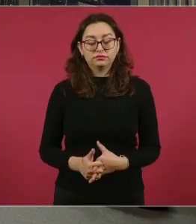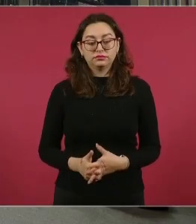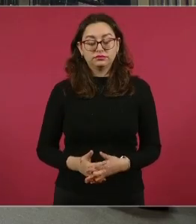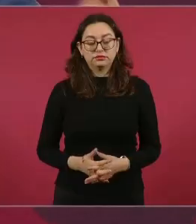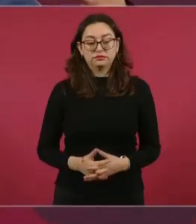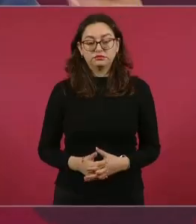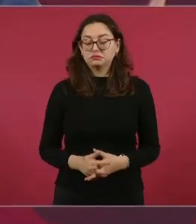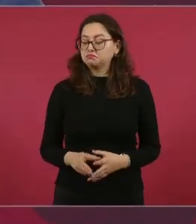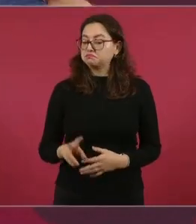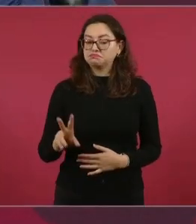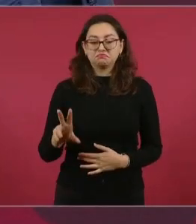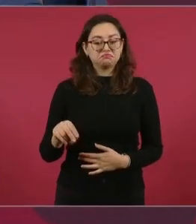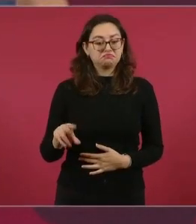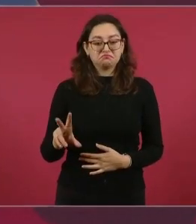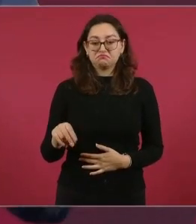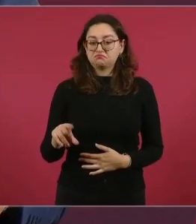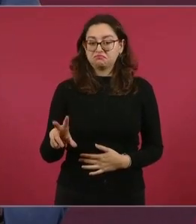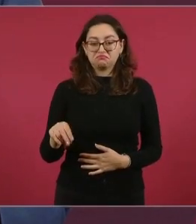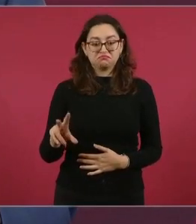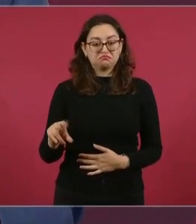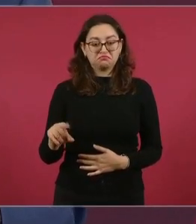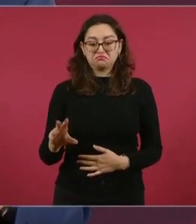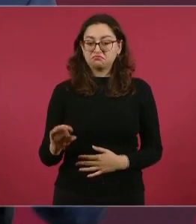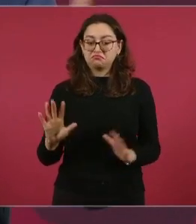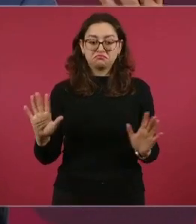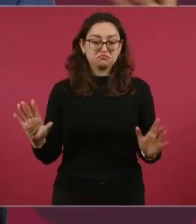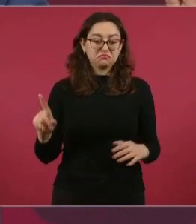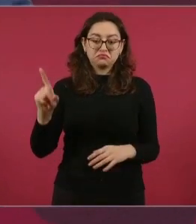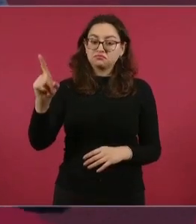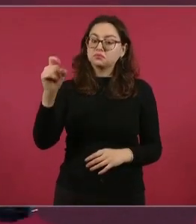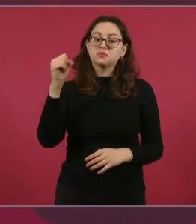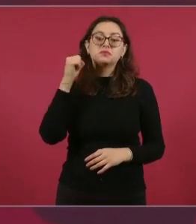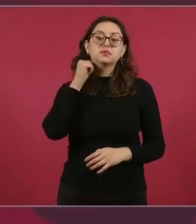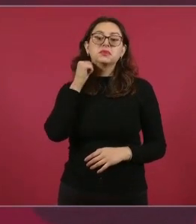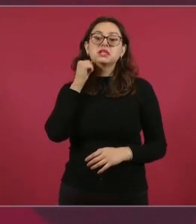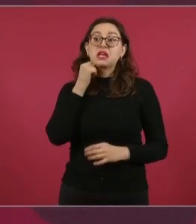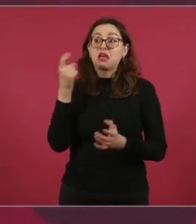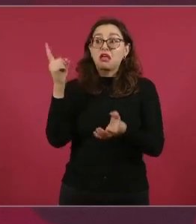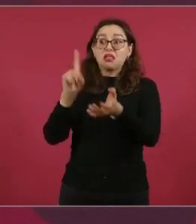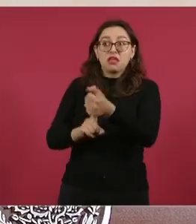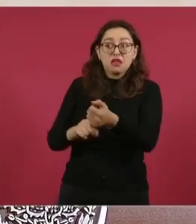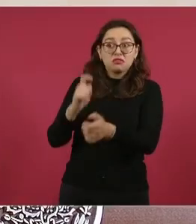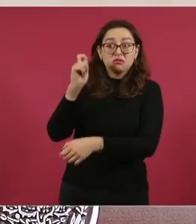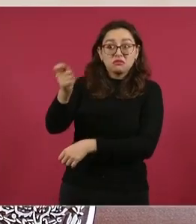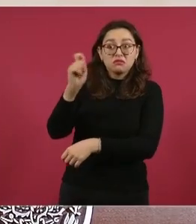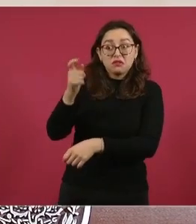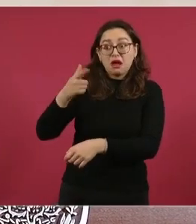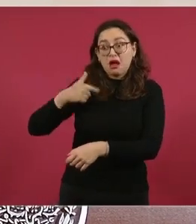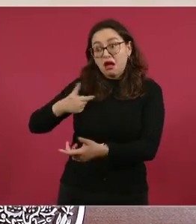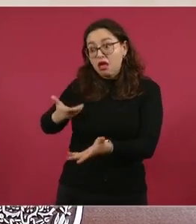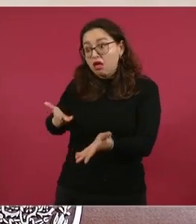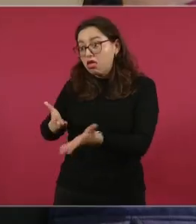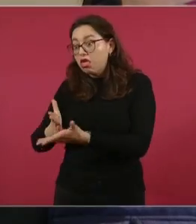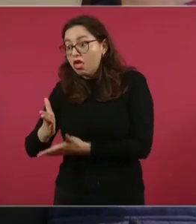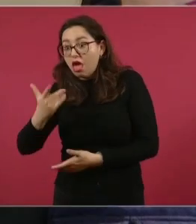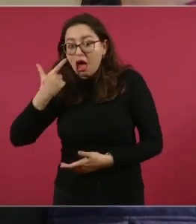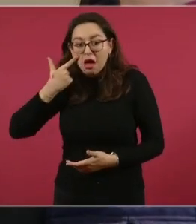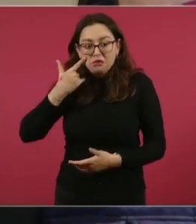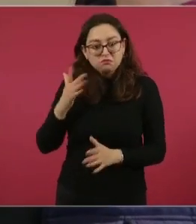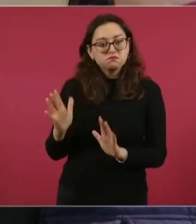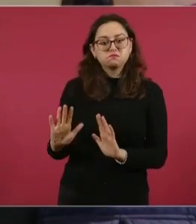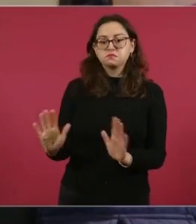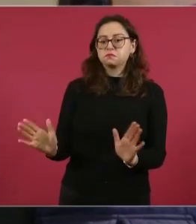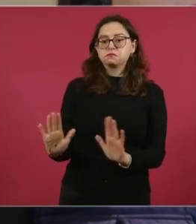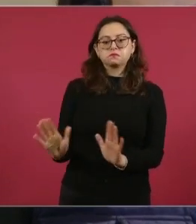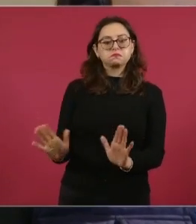No. Que es un asunto del Senado. Yo no me meto a hacer gestiones ahí. Nada, si hubieran estado... Pero